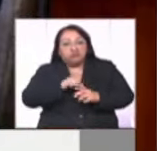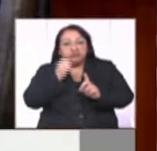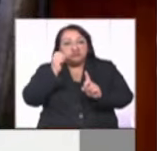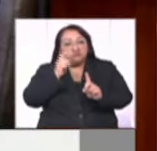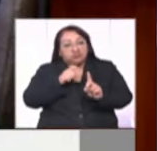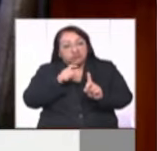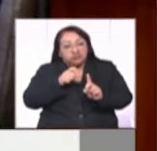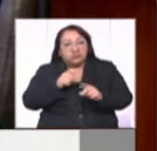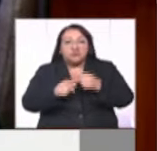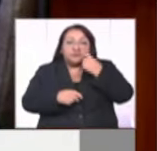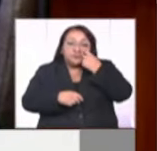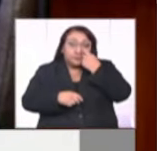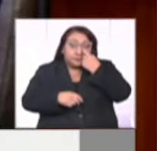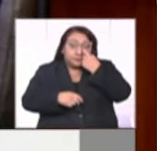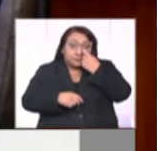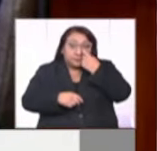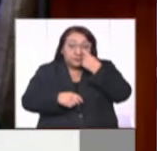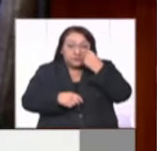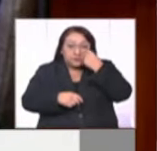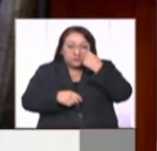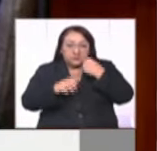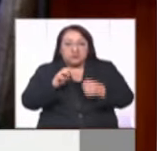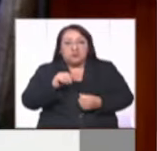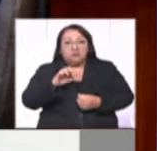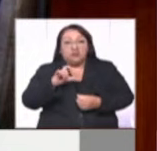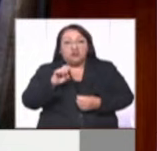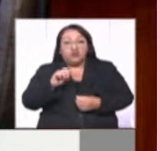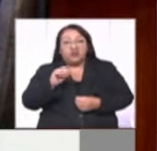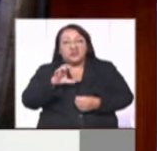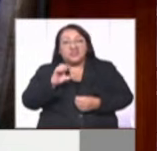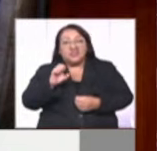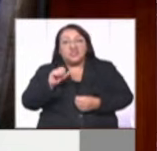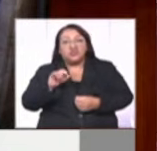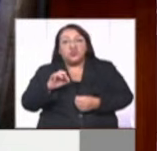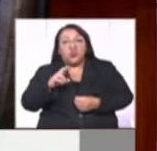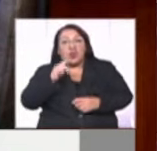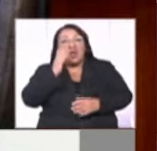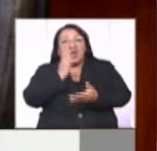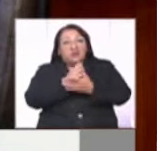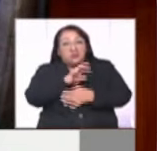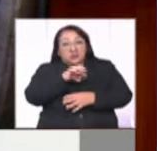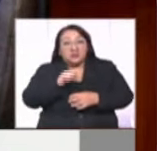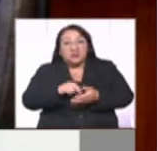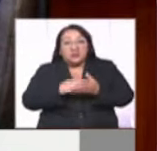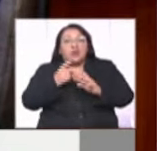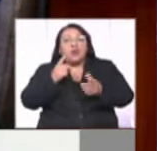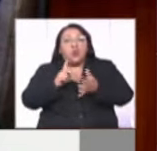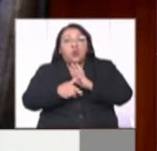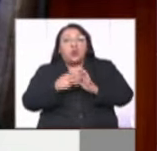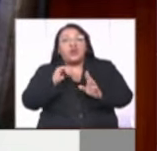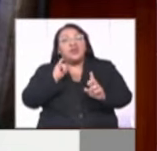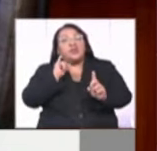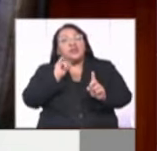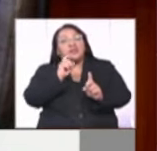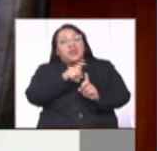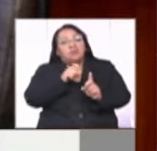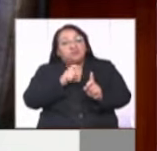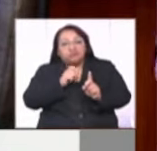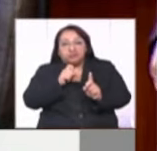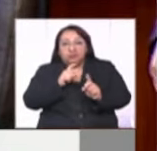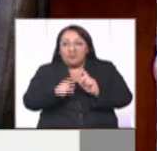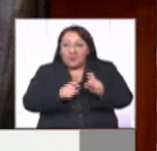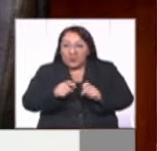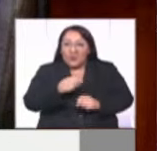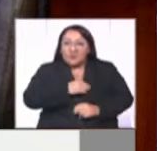reglas. Inciso A. La moción de censura la pueden plantear los congresistas luego de la interpelación, de la concurrencia